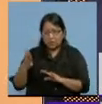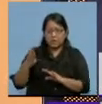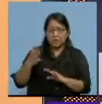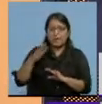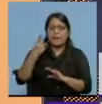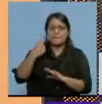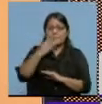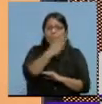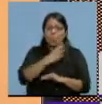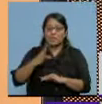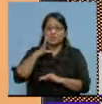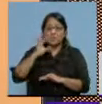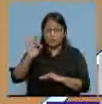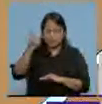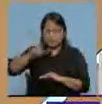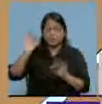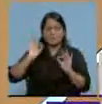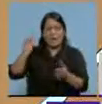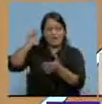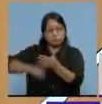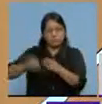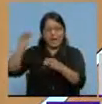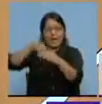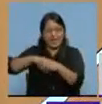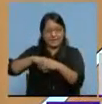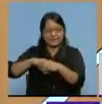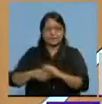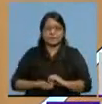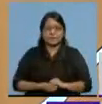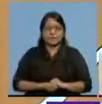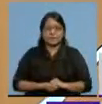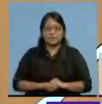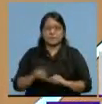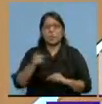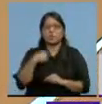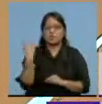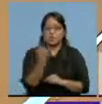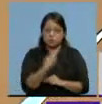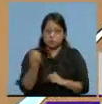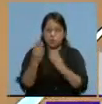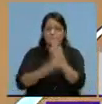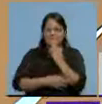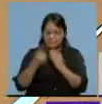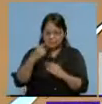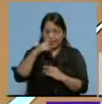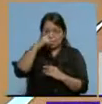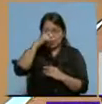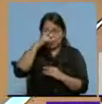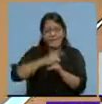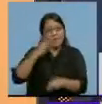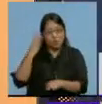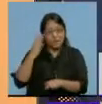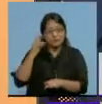ya están incorporados. Es decir, nosotros como Ministerio de Educación nos vemos beneficiados porque